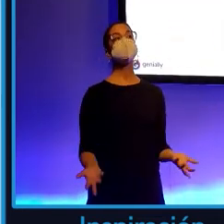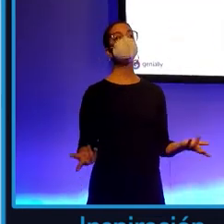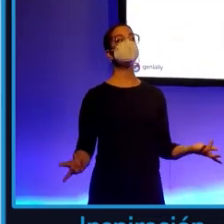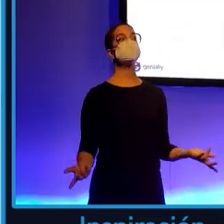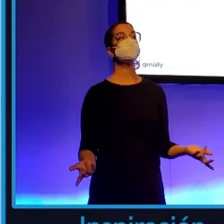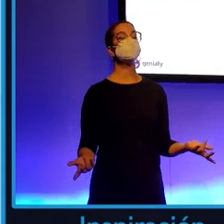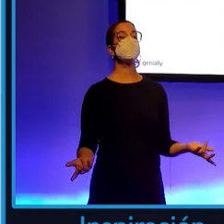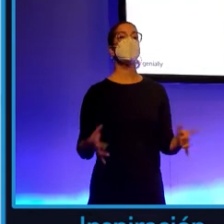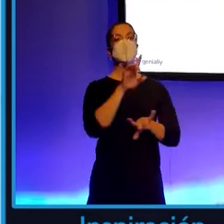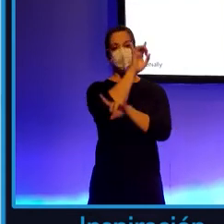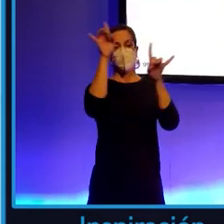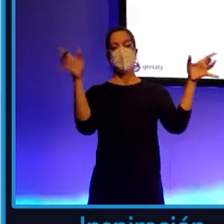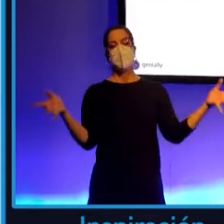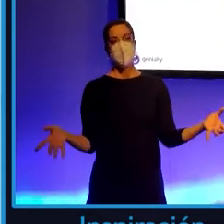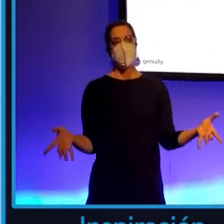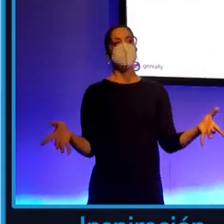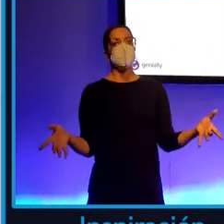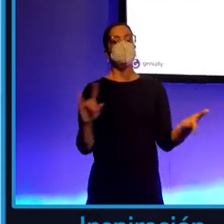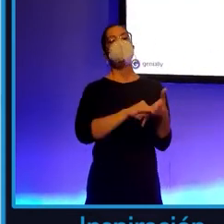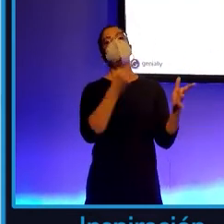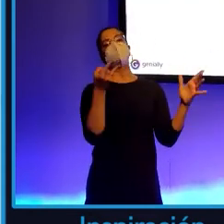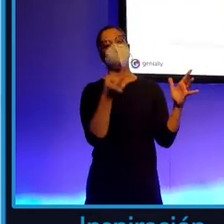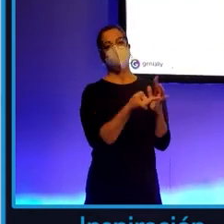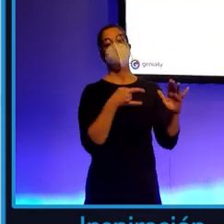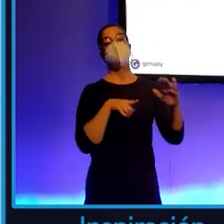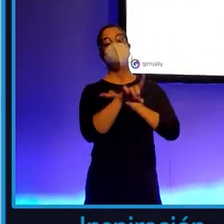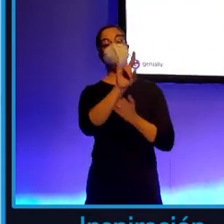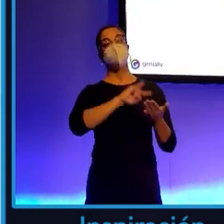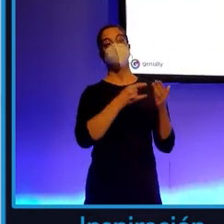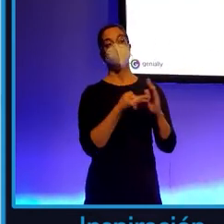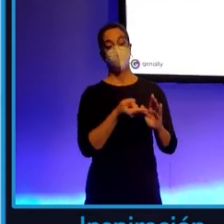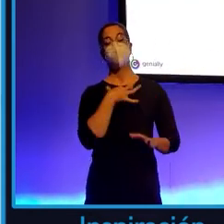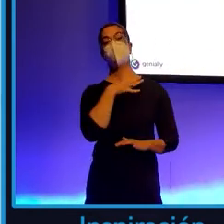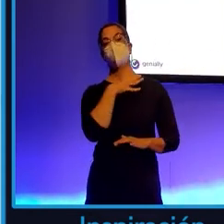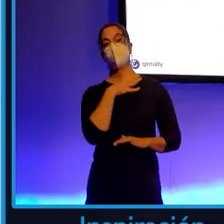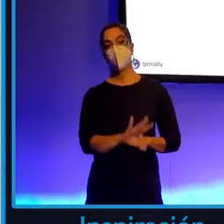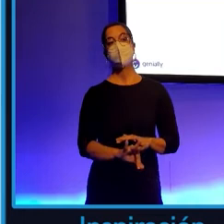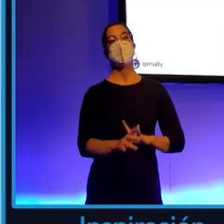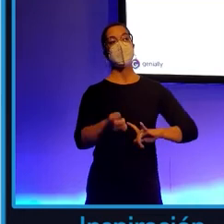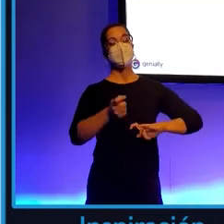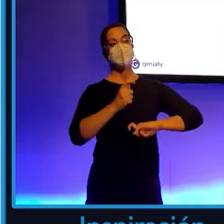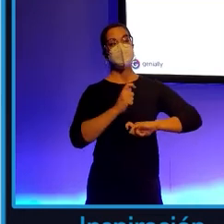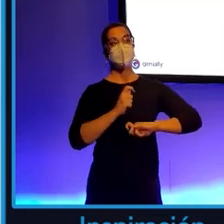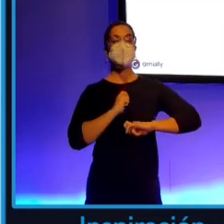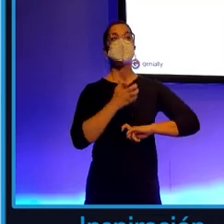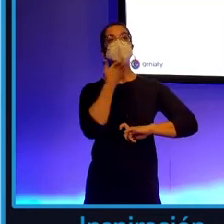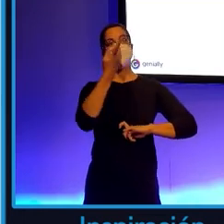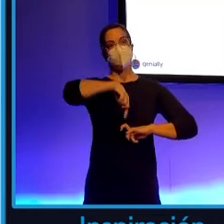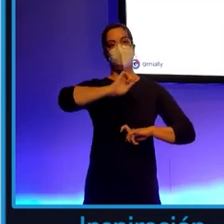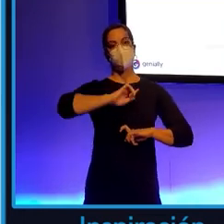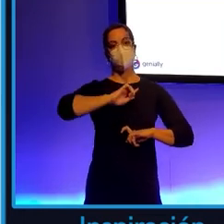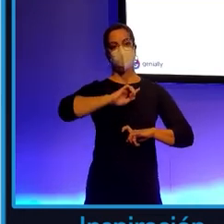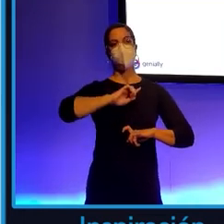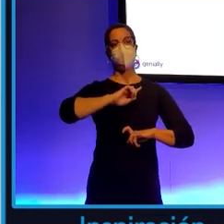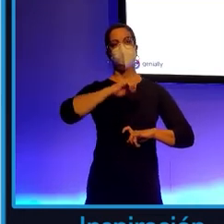no obviando que efectivamente en la tecnología y los desarrollos tecnológicos pueden provocar si no nos fuéramos inteligentes y